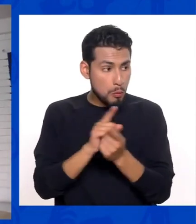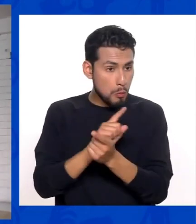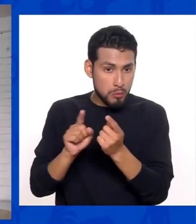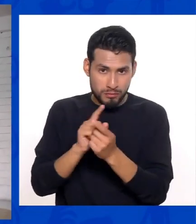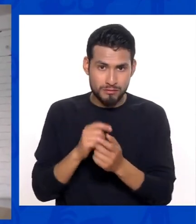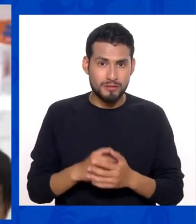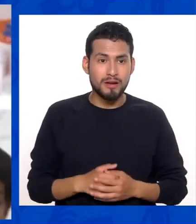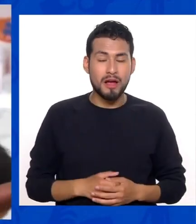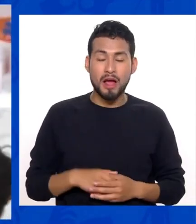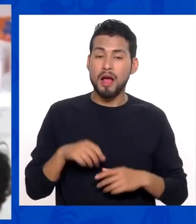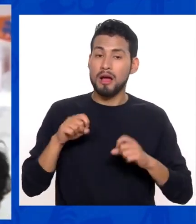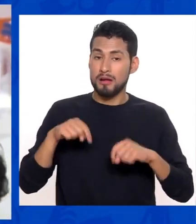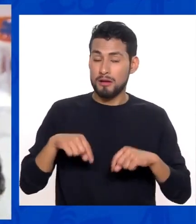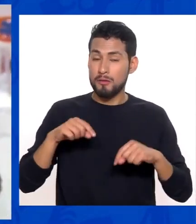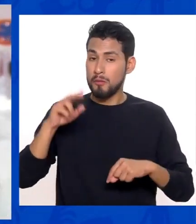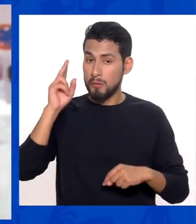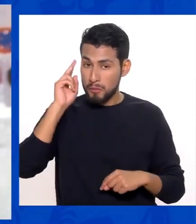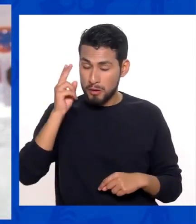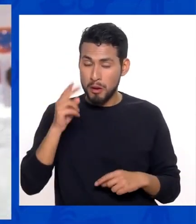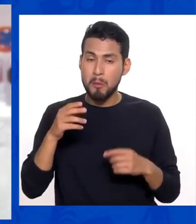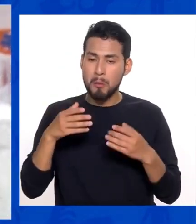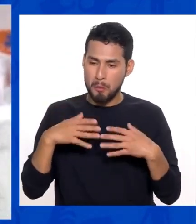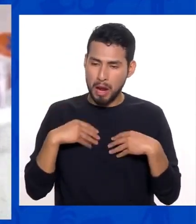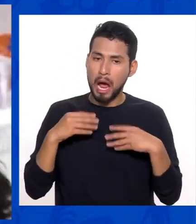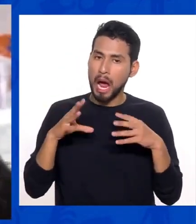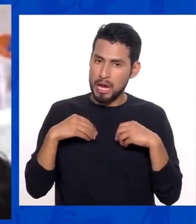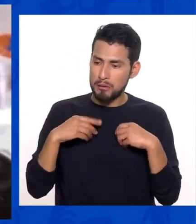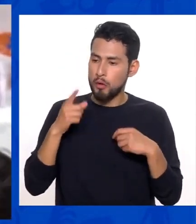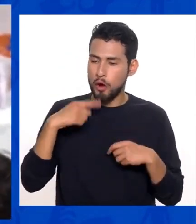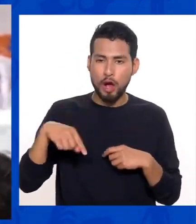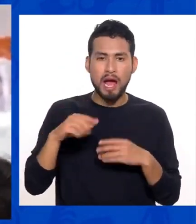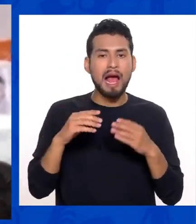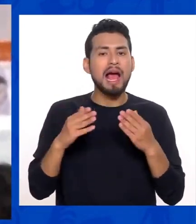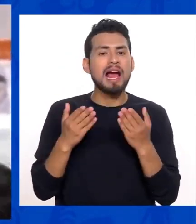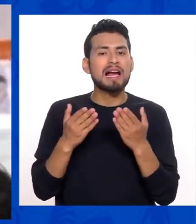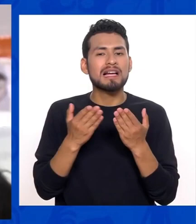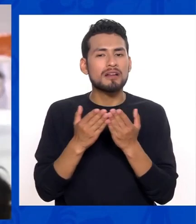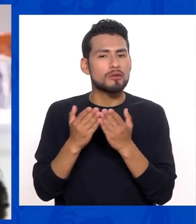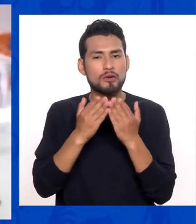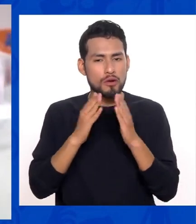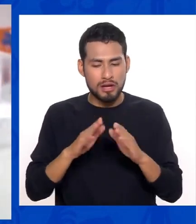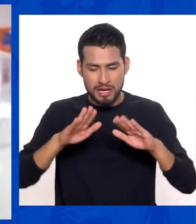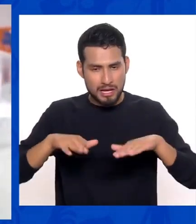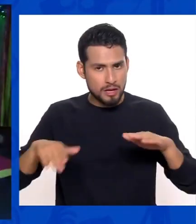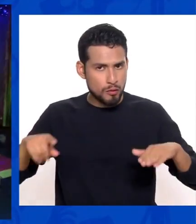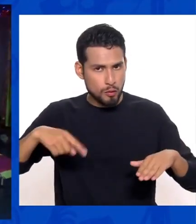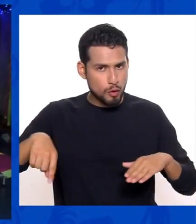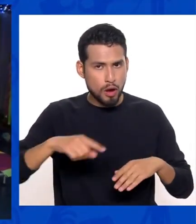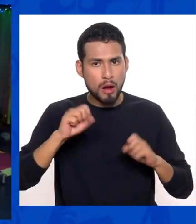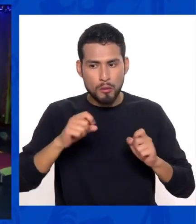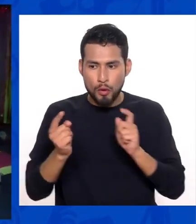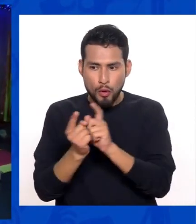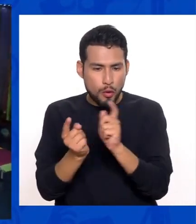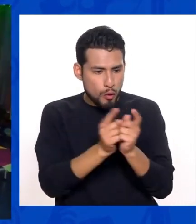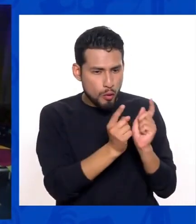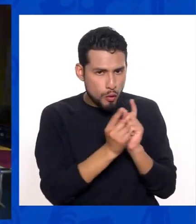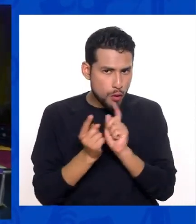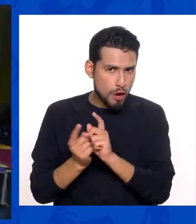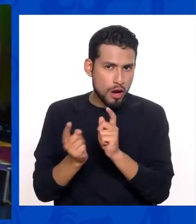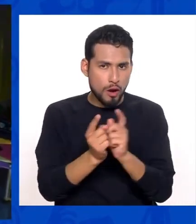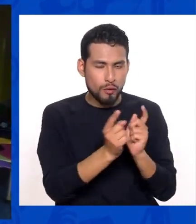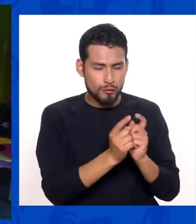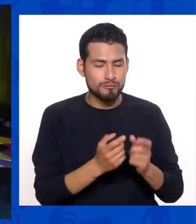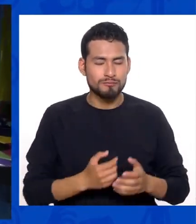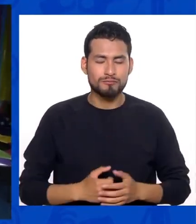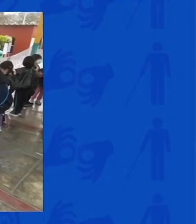Porque aquí las maestras le permiten que todos los niños busquen de qué manera conectar con ella, jugar con